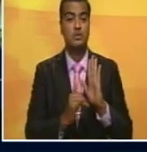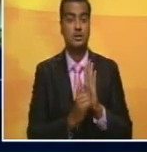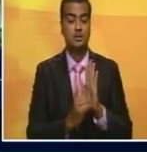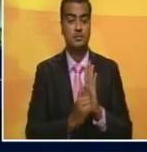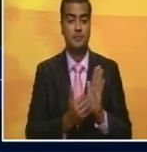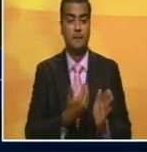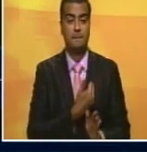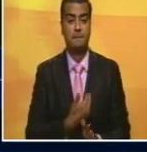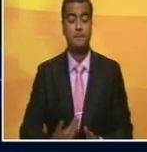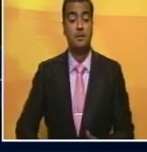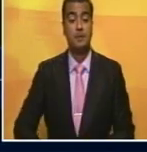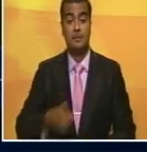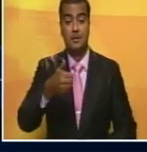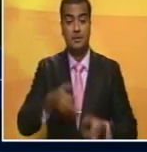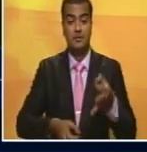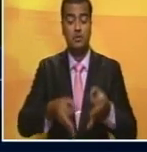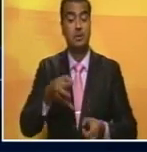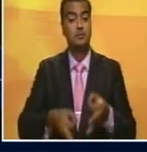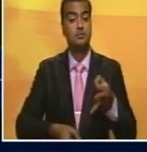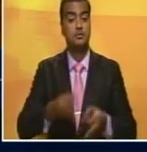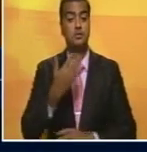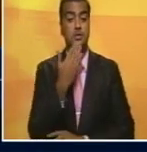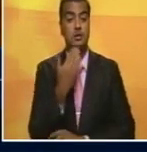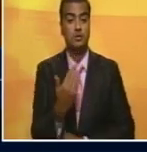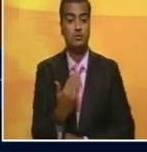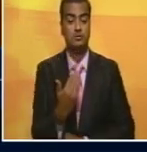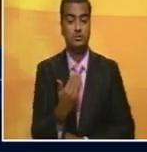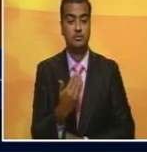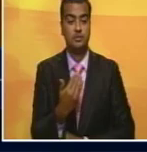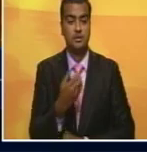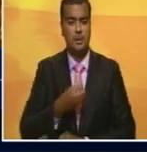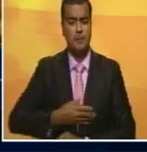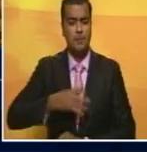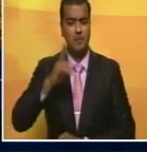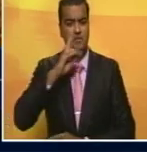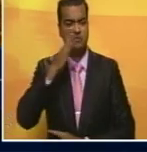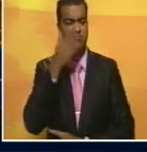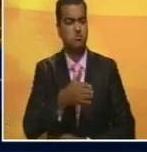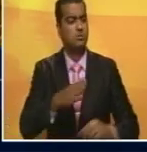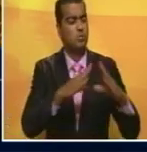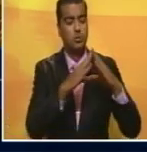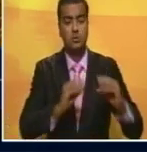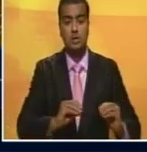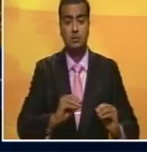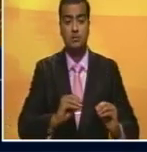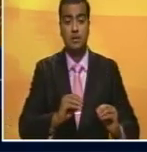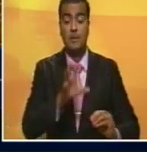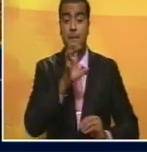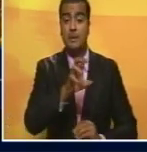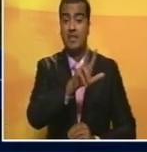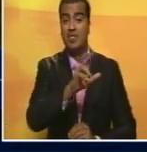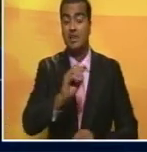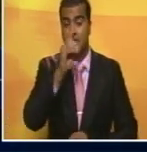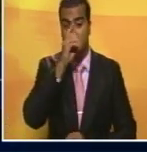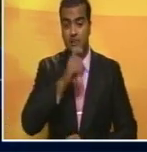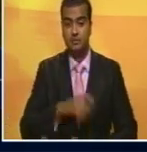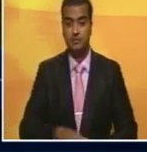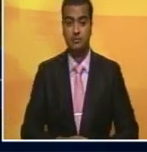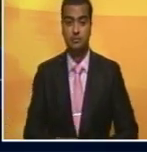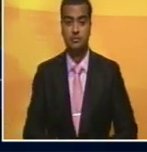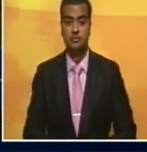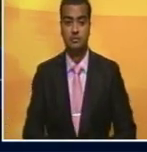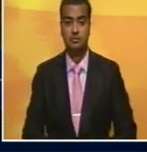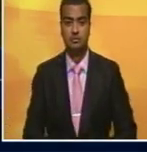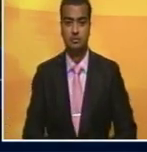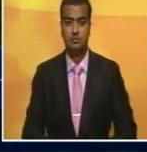Constituyente, el presidente del máximo tribunal de la Nación solicitó que sea revisada la pena máxima en el país, que asciende a 30 años.